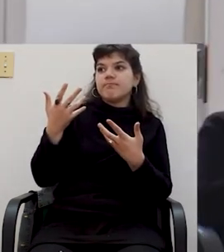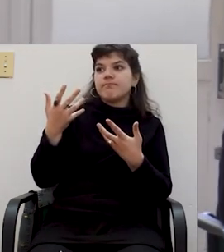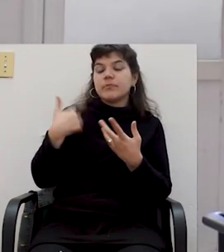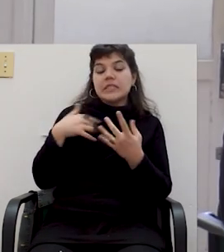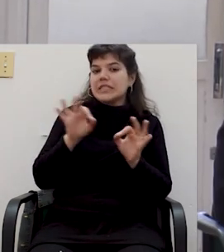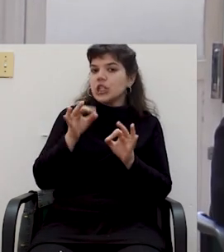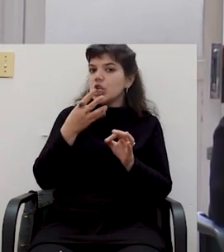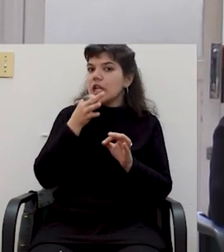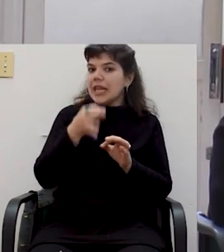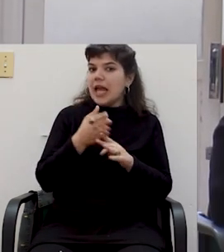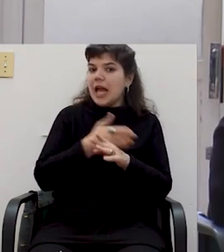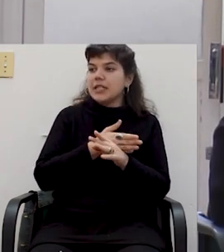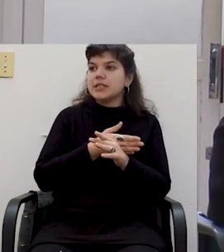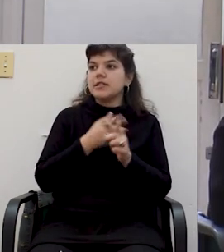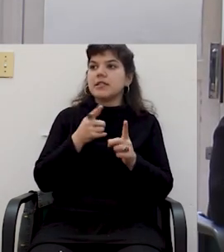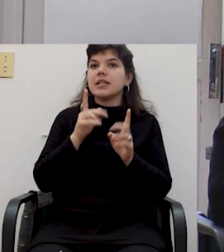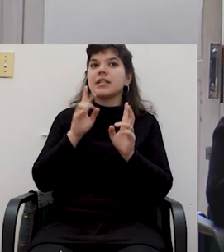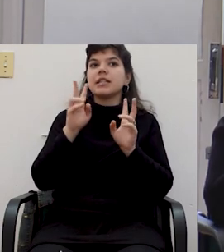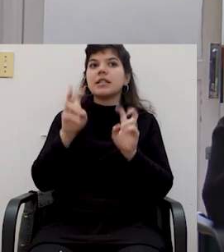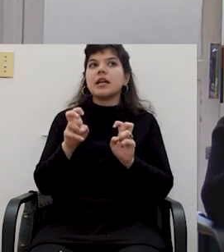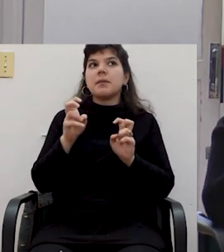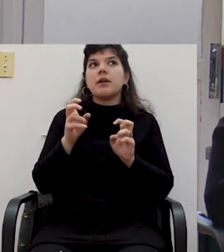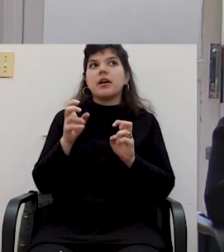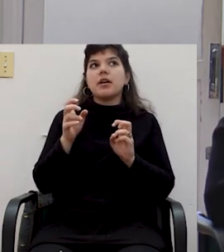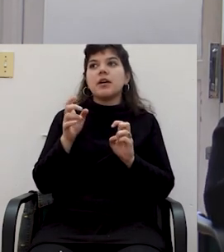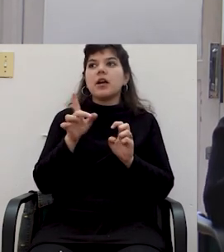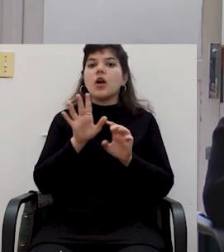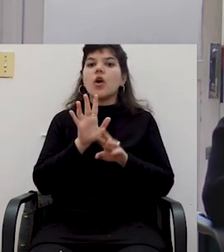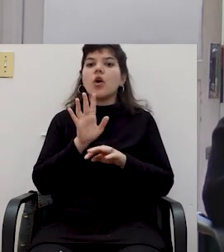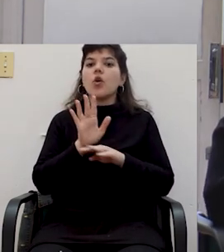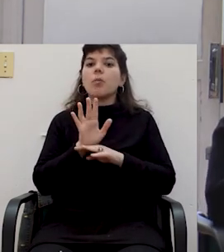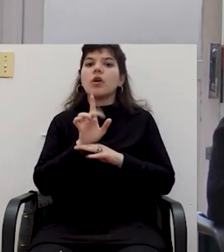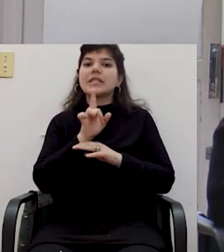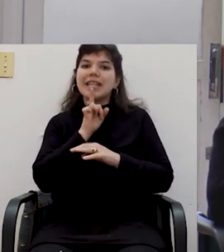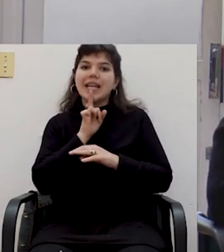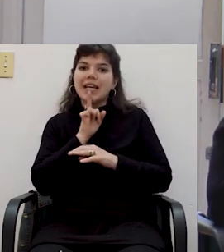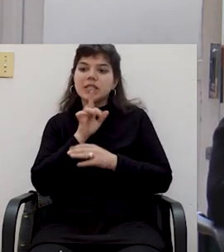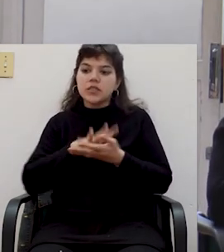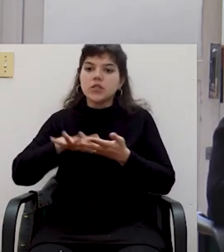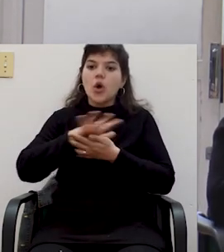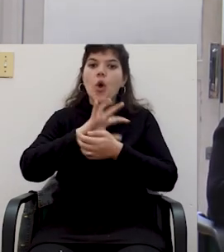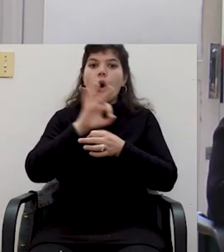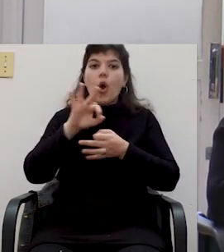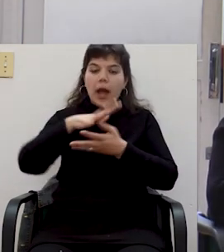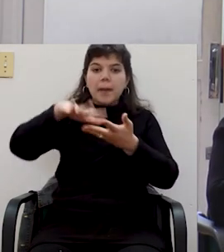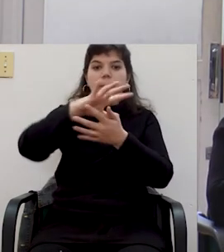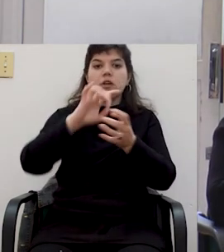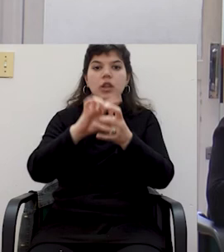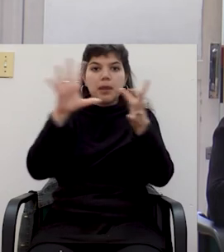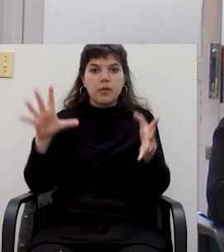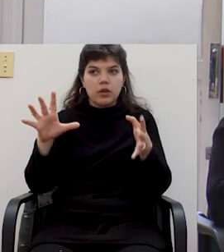lo dije, que tiene que ver con los silencios y los espacios democráticos. O